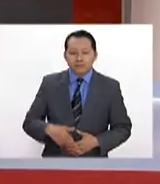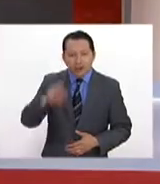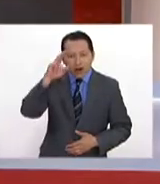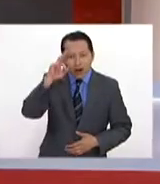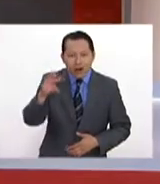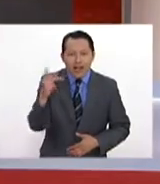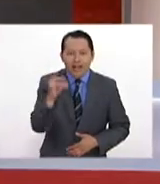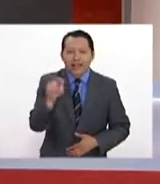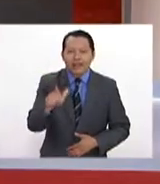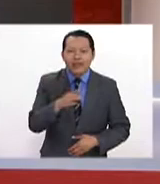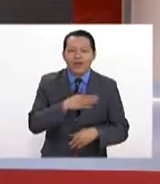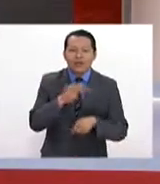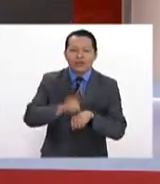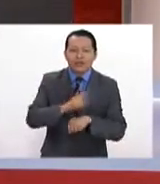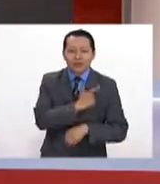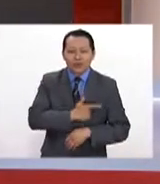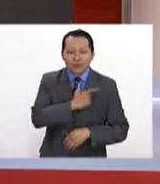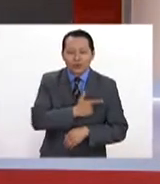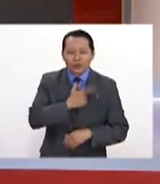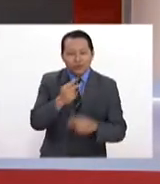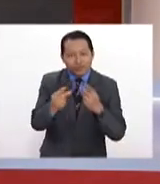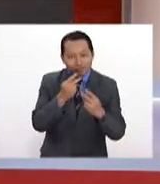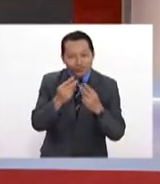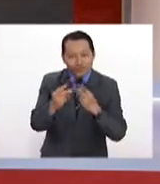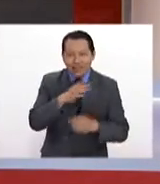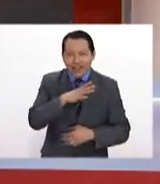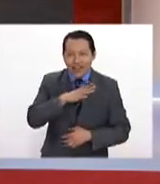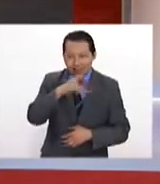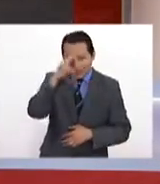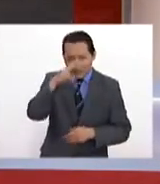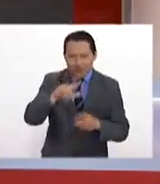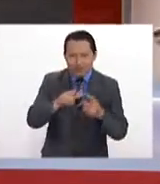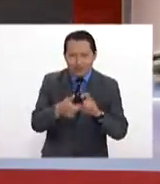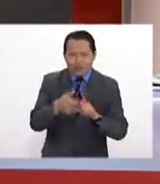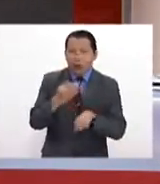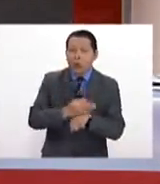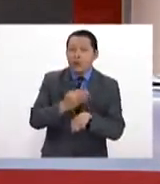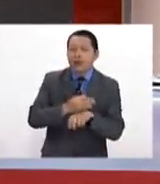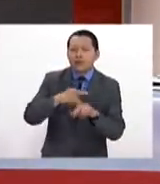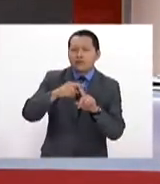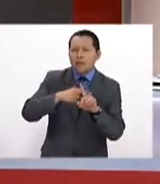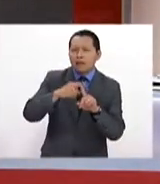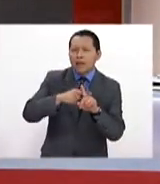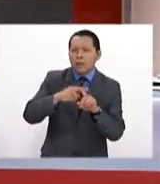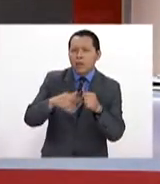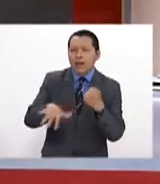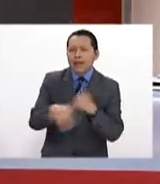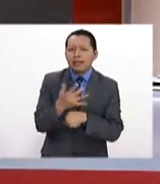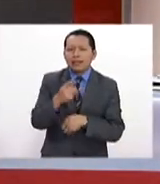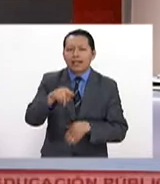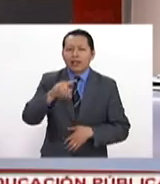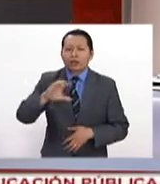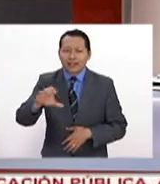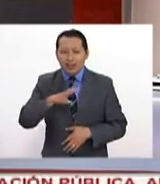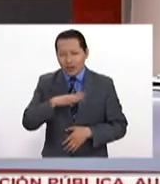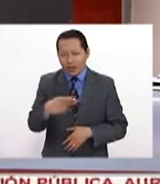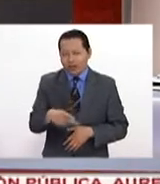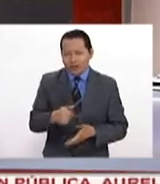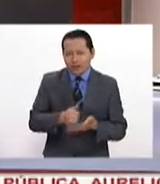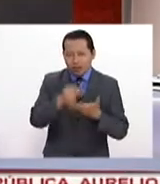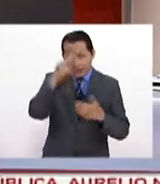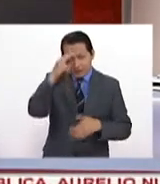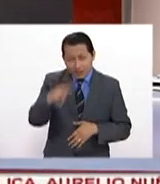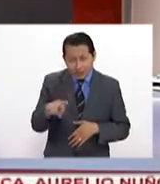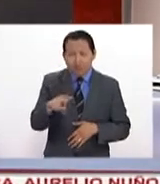Hola, ¿qué tal? Muy buenos días. Qué gusto que nos acompañen en una edición más de México al Día. En este momento la temperatura 15 grados centígrados en la capital del